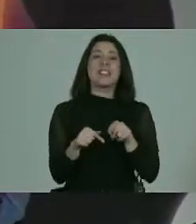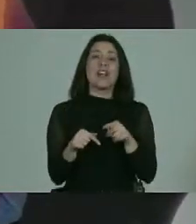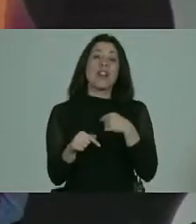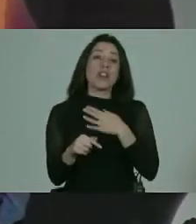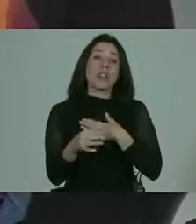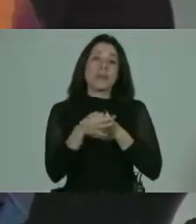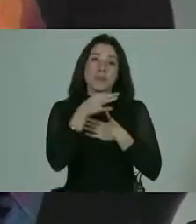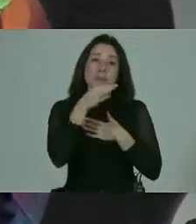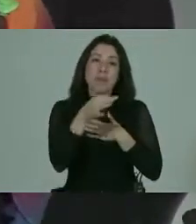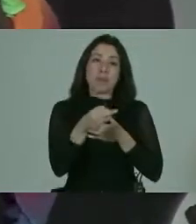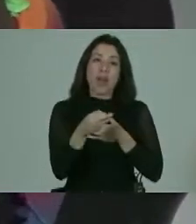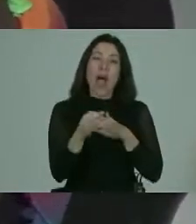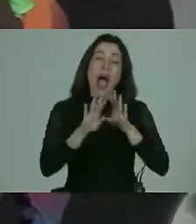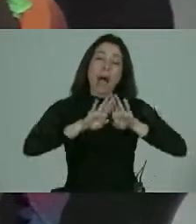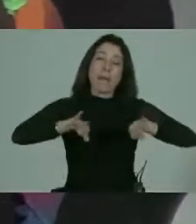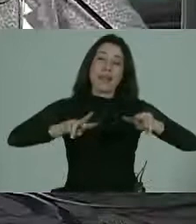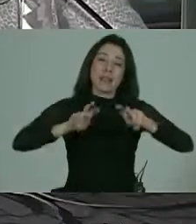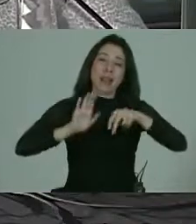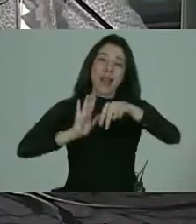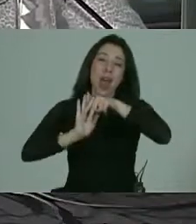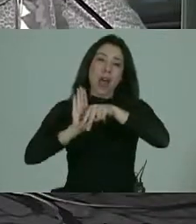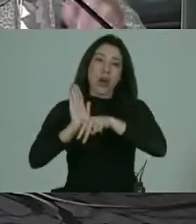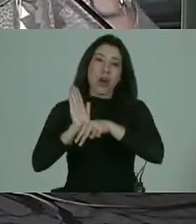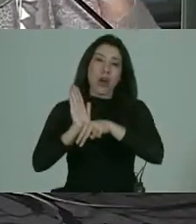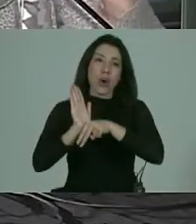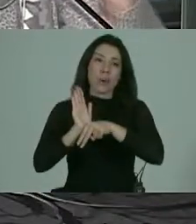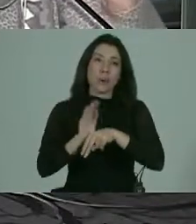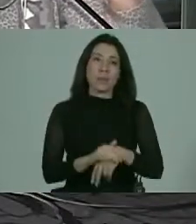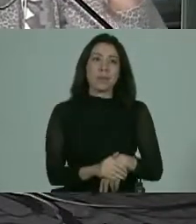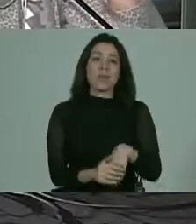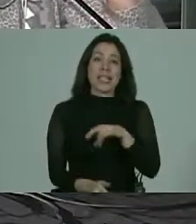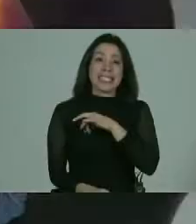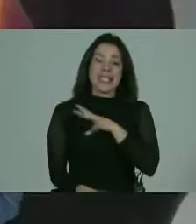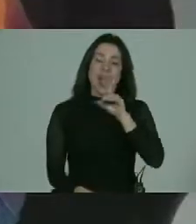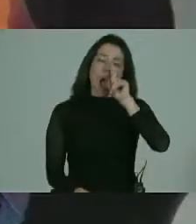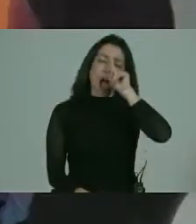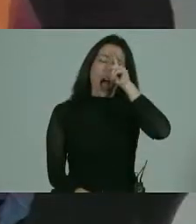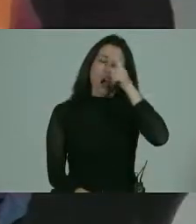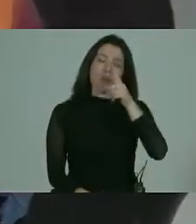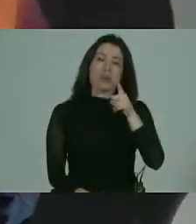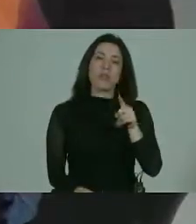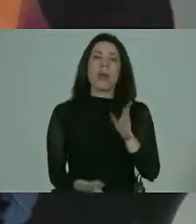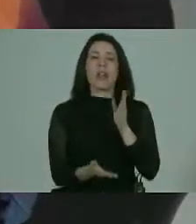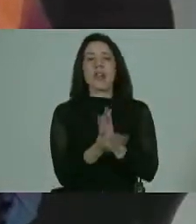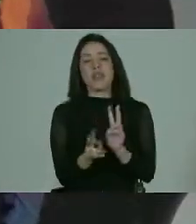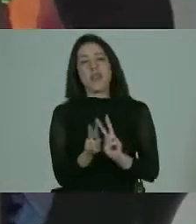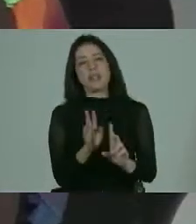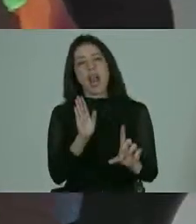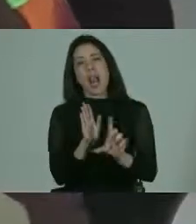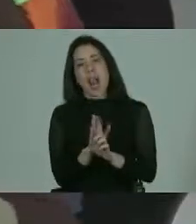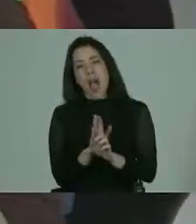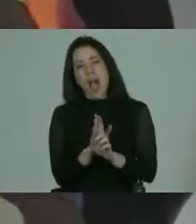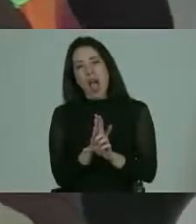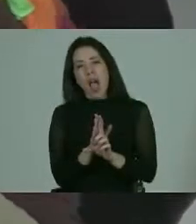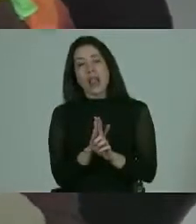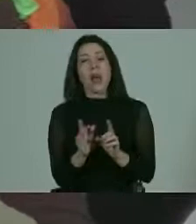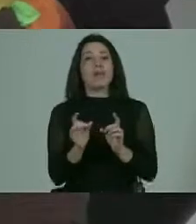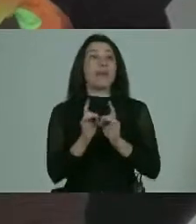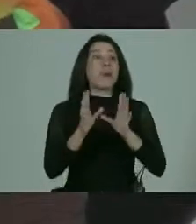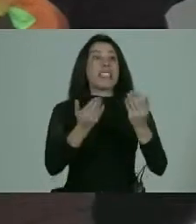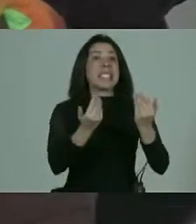más allá de la normativa nos podemos hablar de una normativa y chile está acostumbrado que hay que dictar leyes y hay pasado un incendio